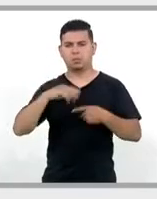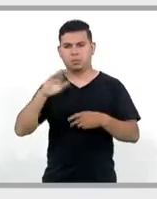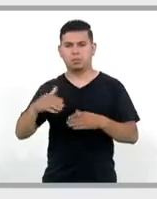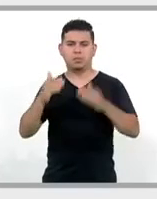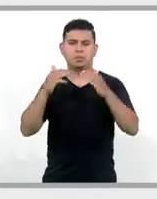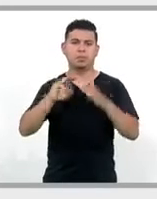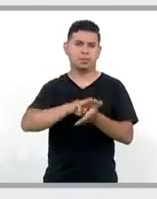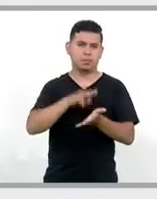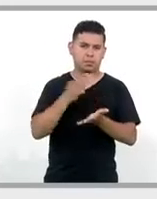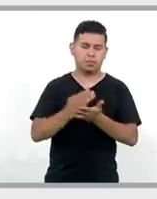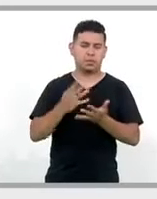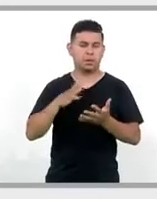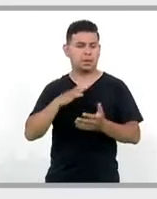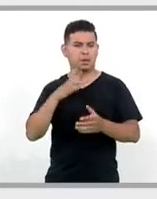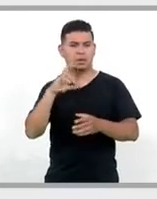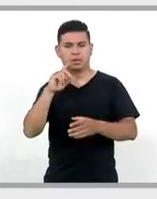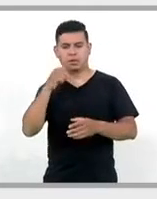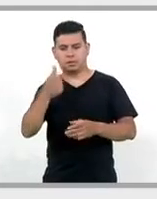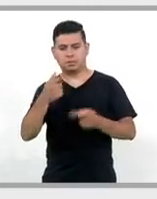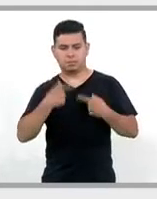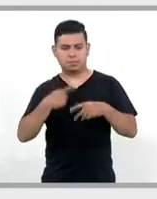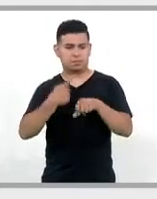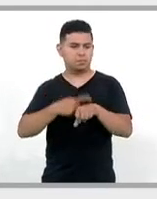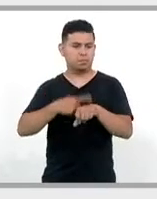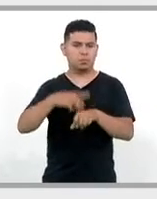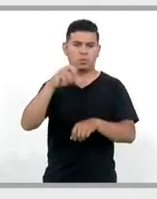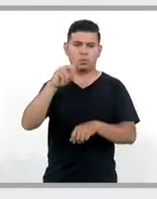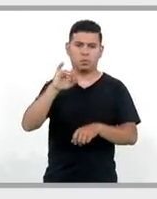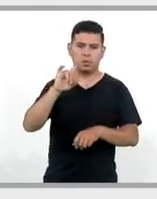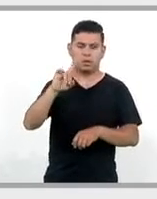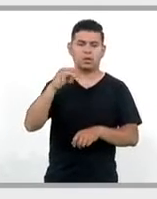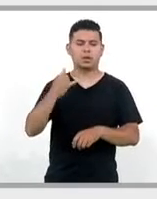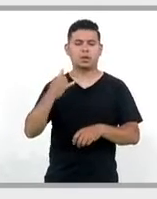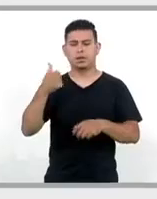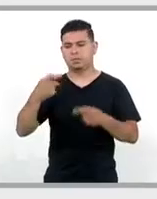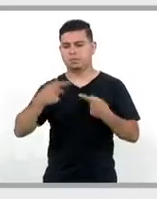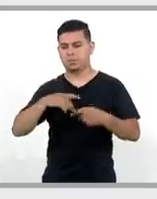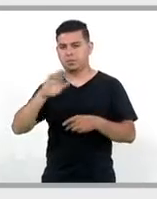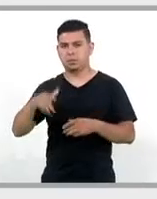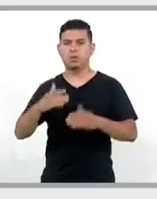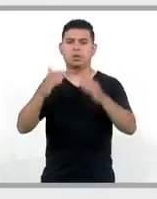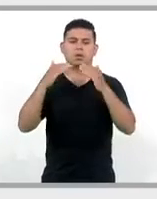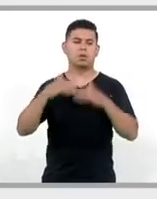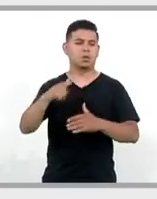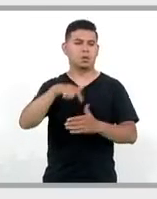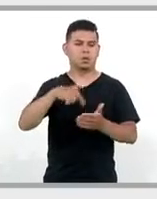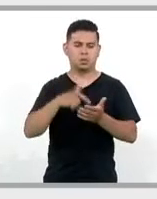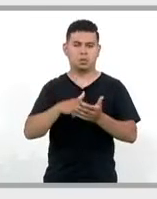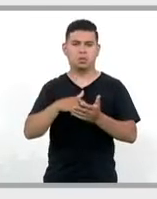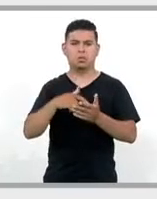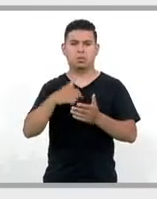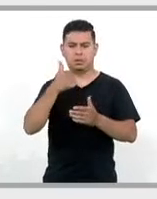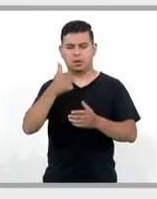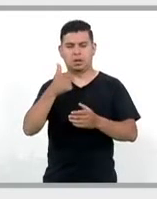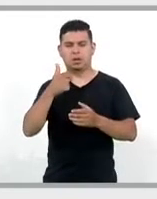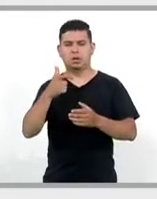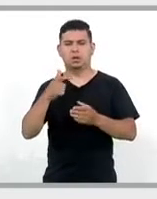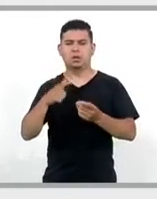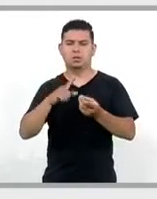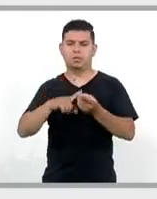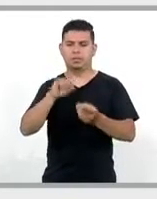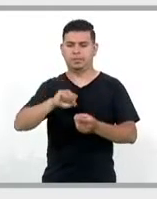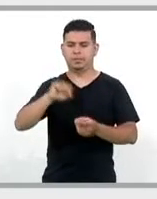de la mixteca tenemos 36 confirmados con 6 defunciones y en la colección center el número 6 de la